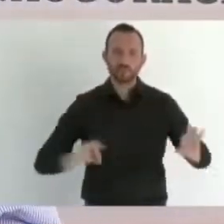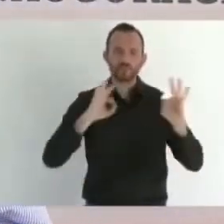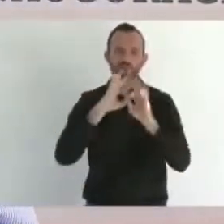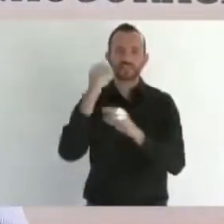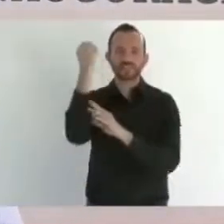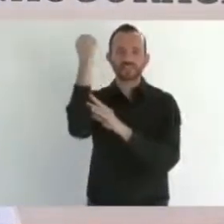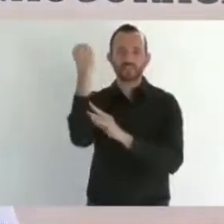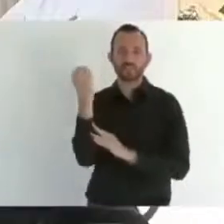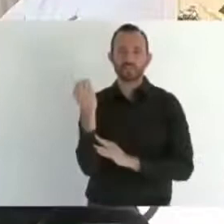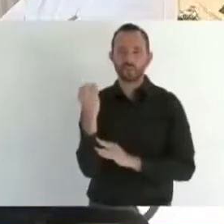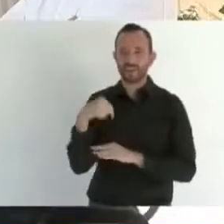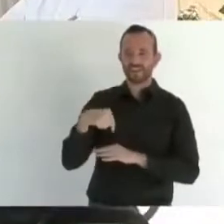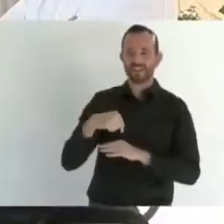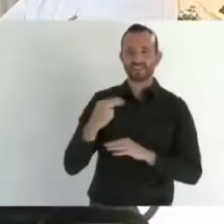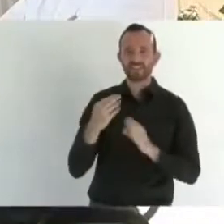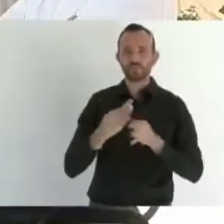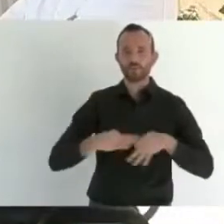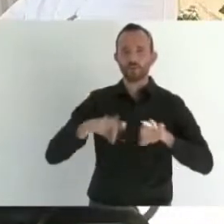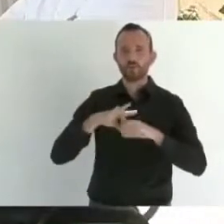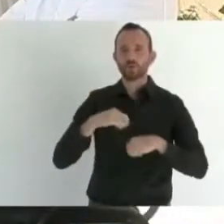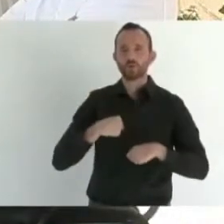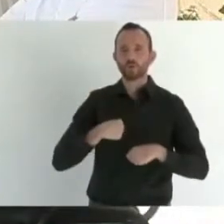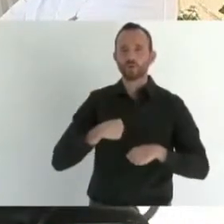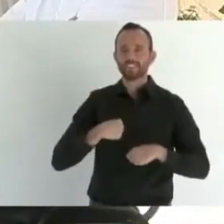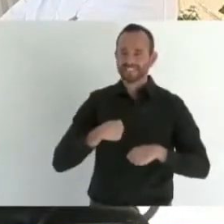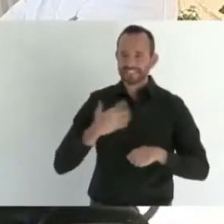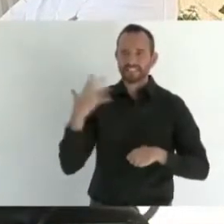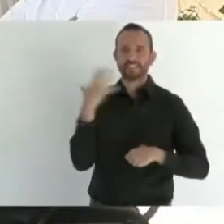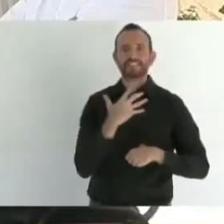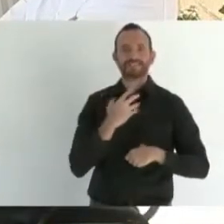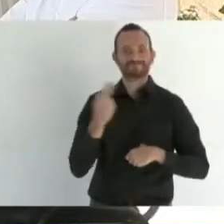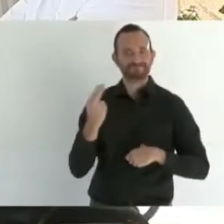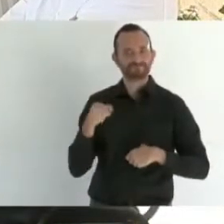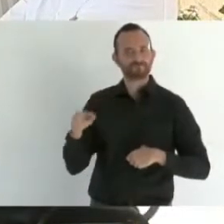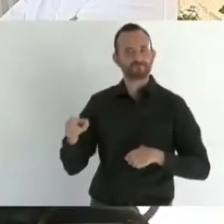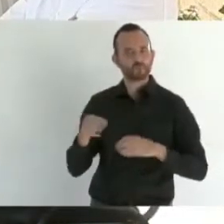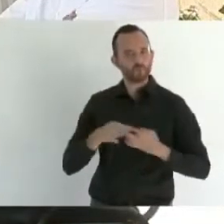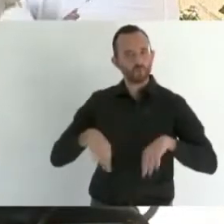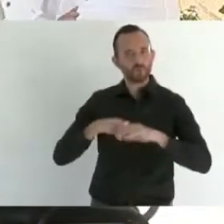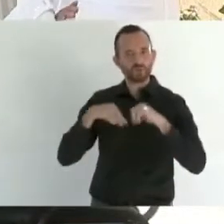con su petición con su demanda también